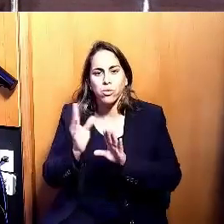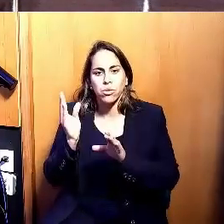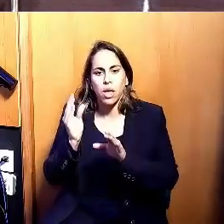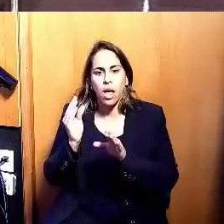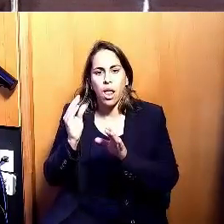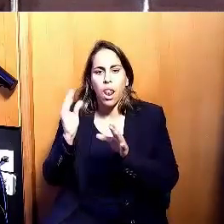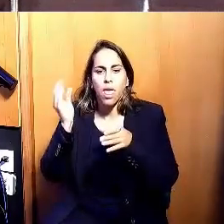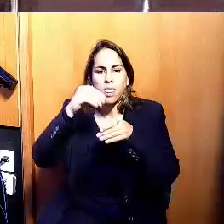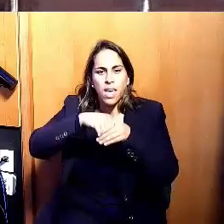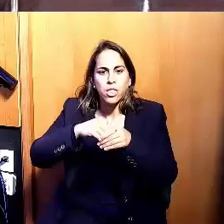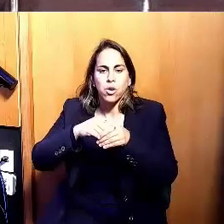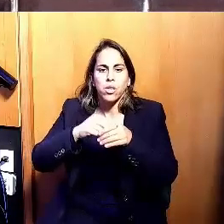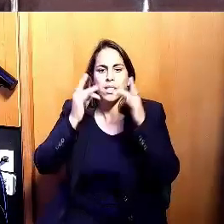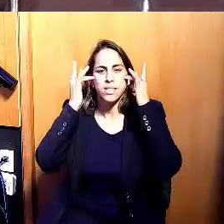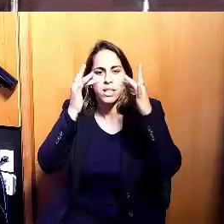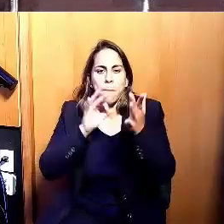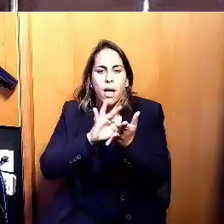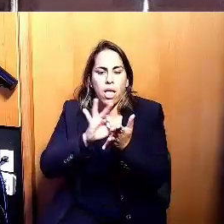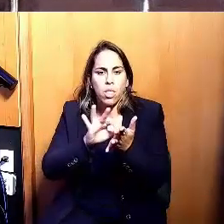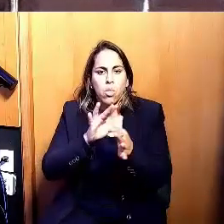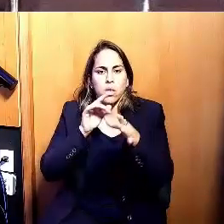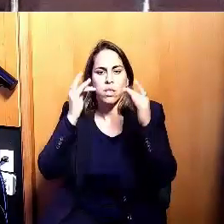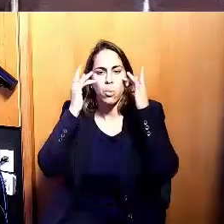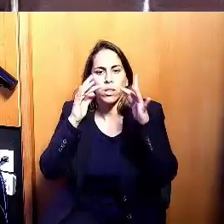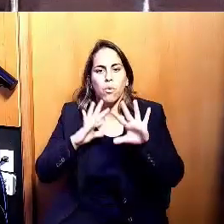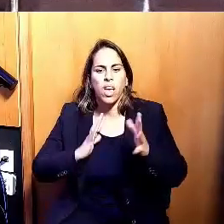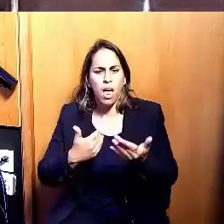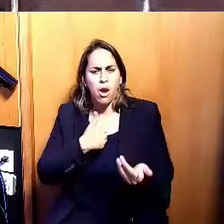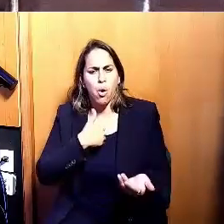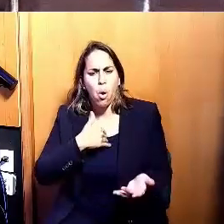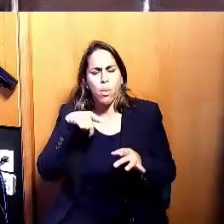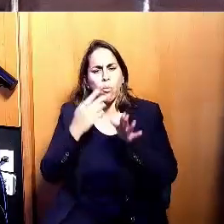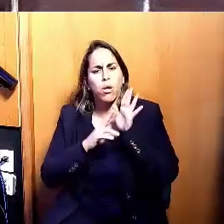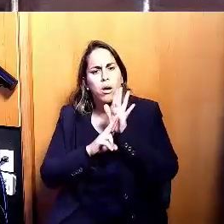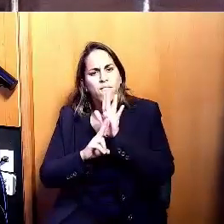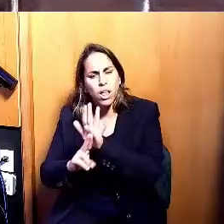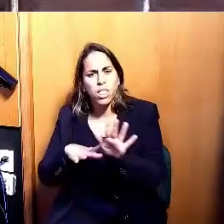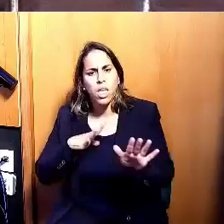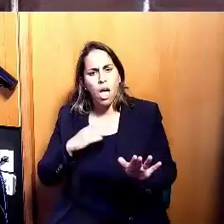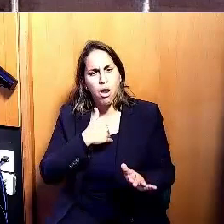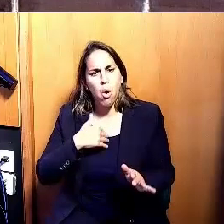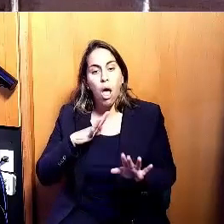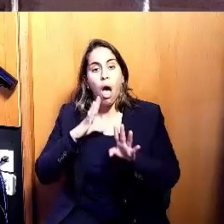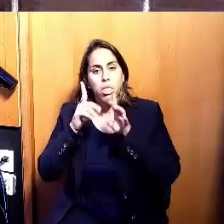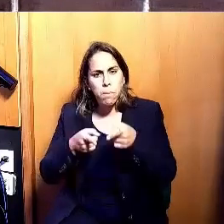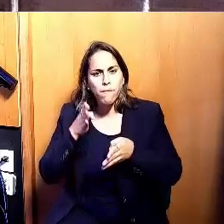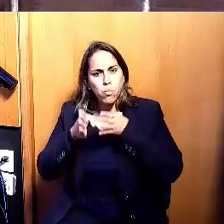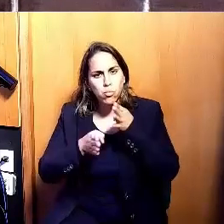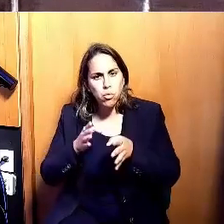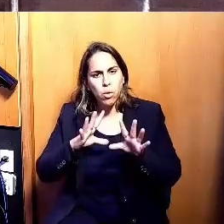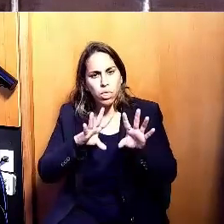del ecosistema educativo, ¿qué rol cumplen después estos referentes y si también tienen alguna función respecto a